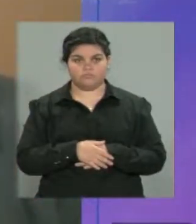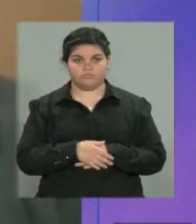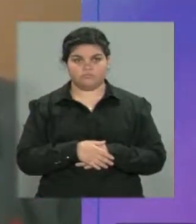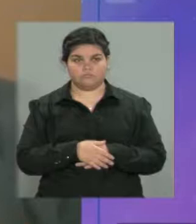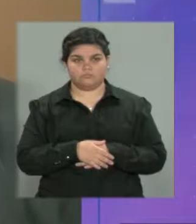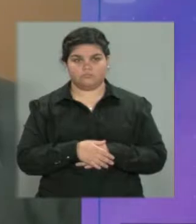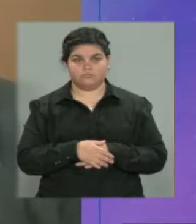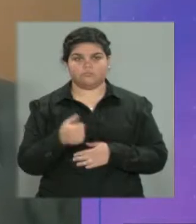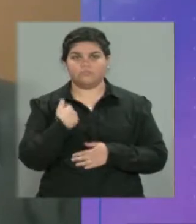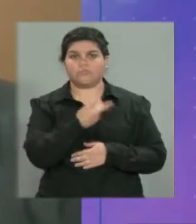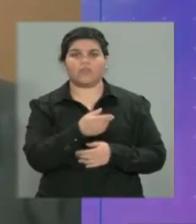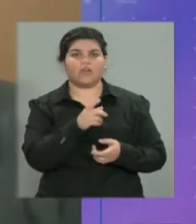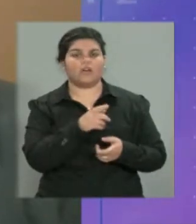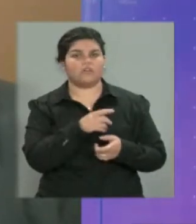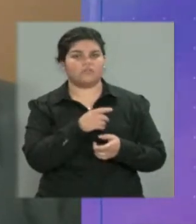Mi amor.